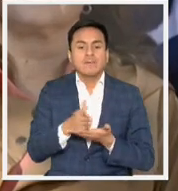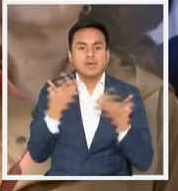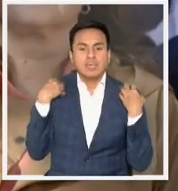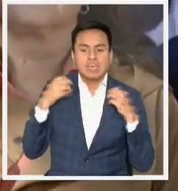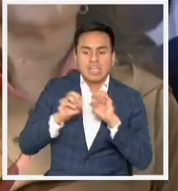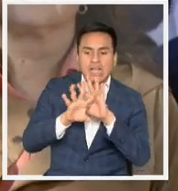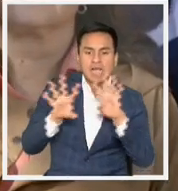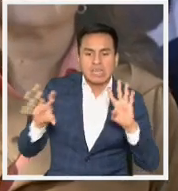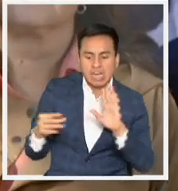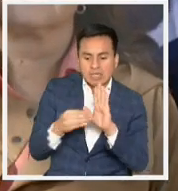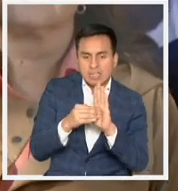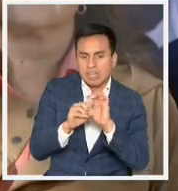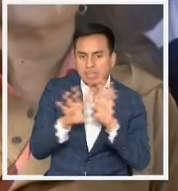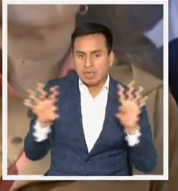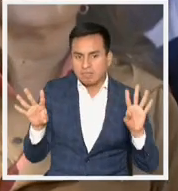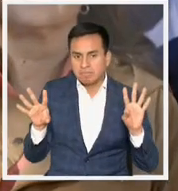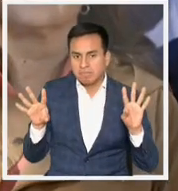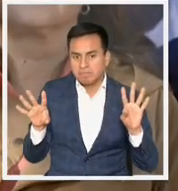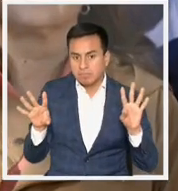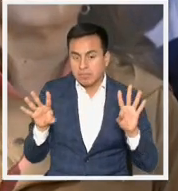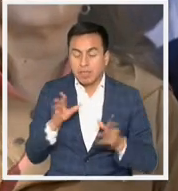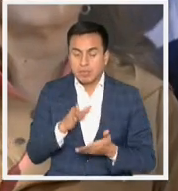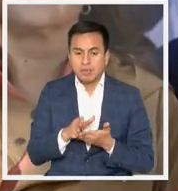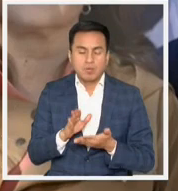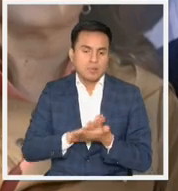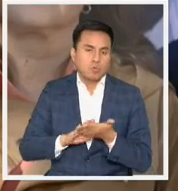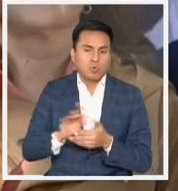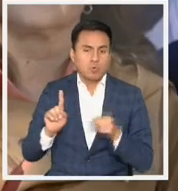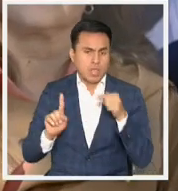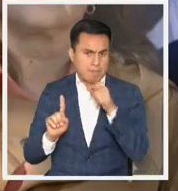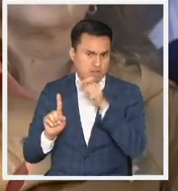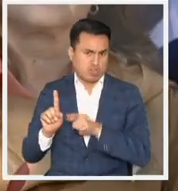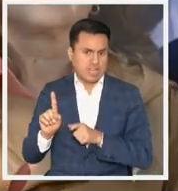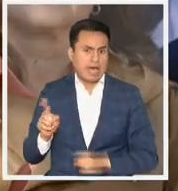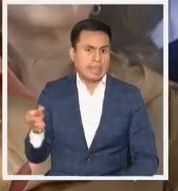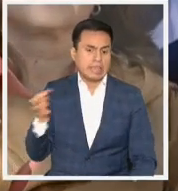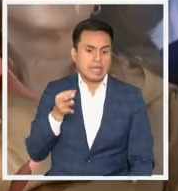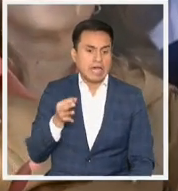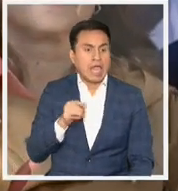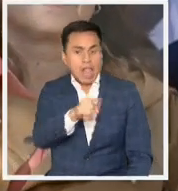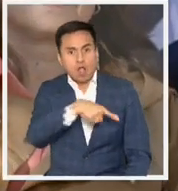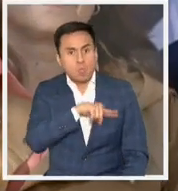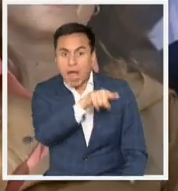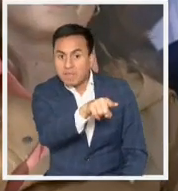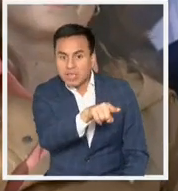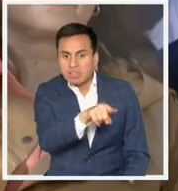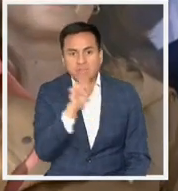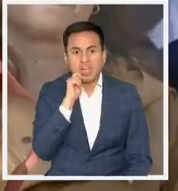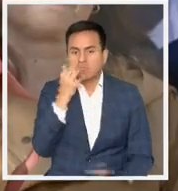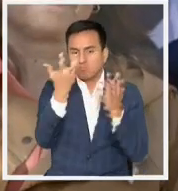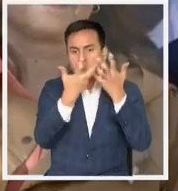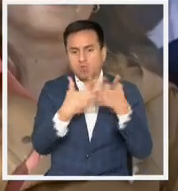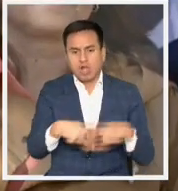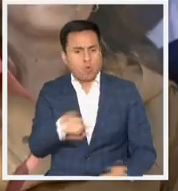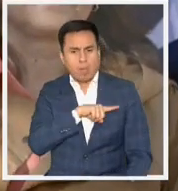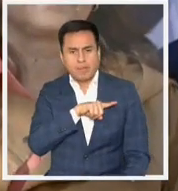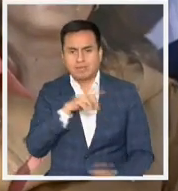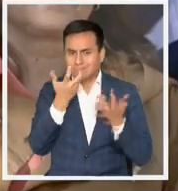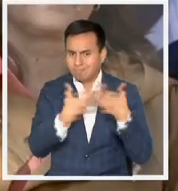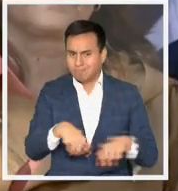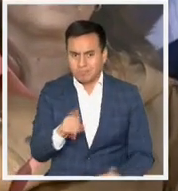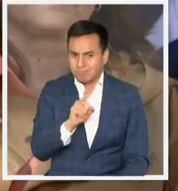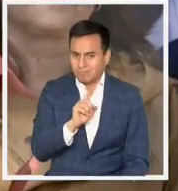con claridad. Y no porque una persona diga, esta persona es culpable de algo, esa persona inmediatamente queda como